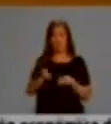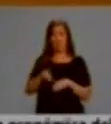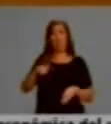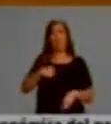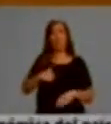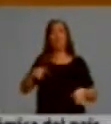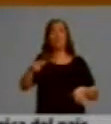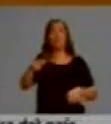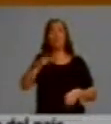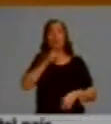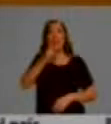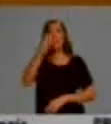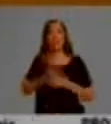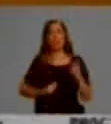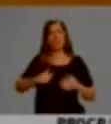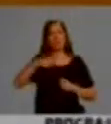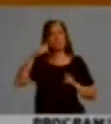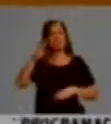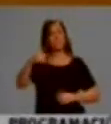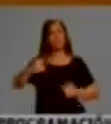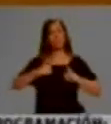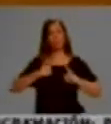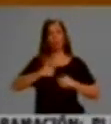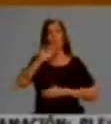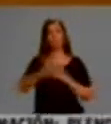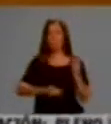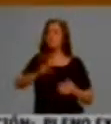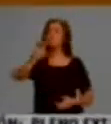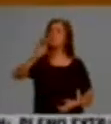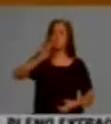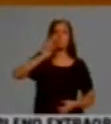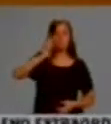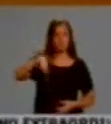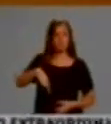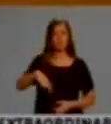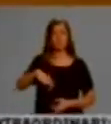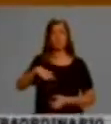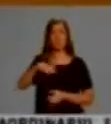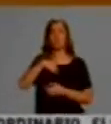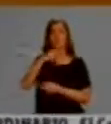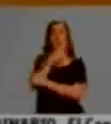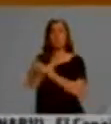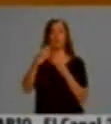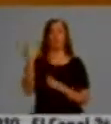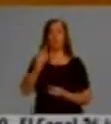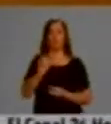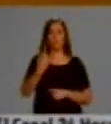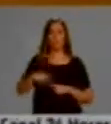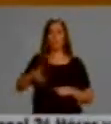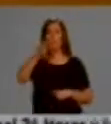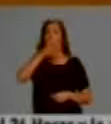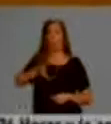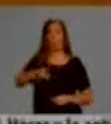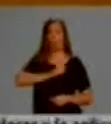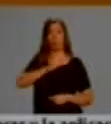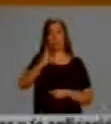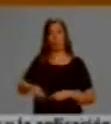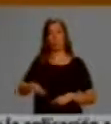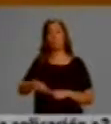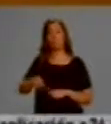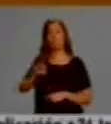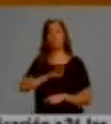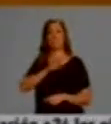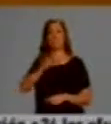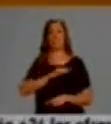reconocido un error, mi error, y he respondido con el rechazo a todas las acusaciones vertidas por el